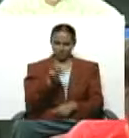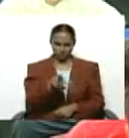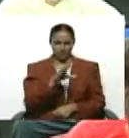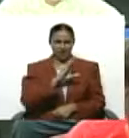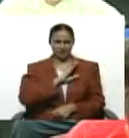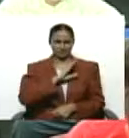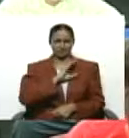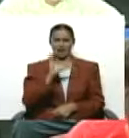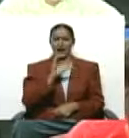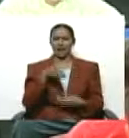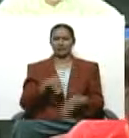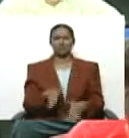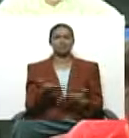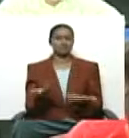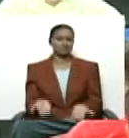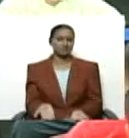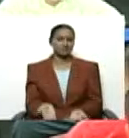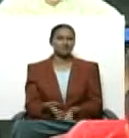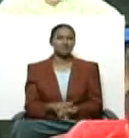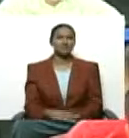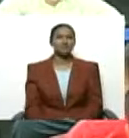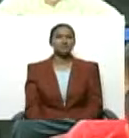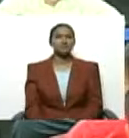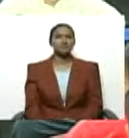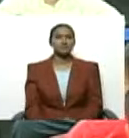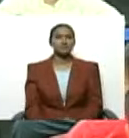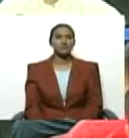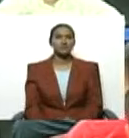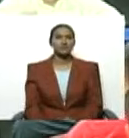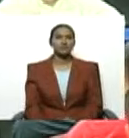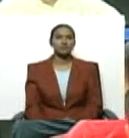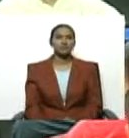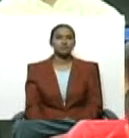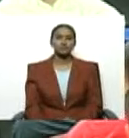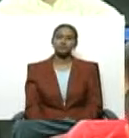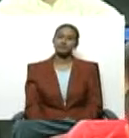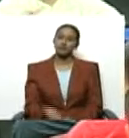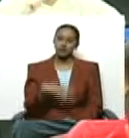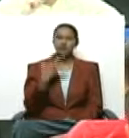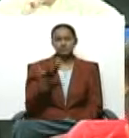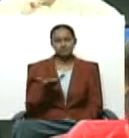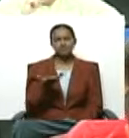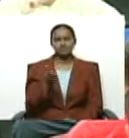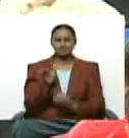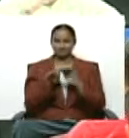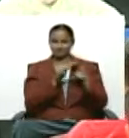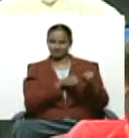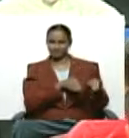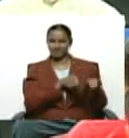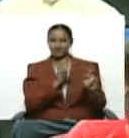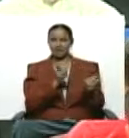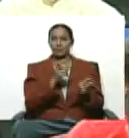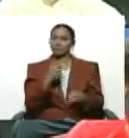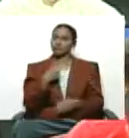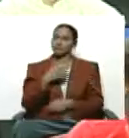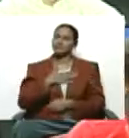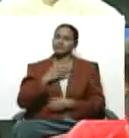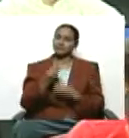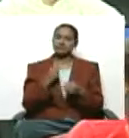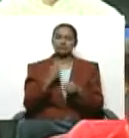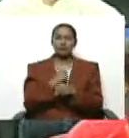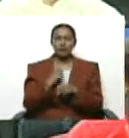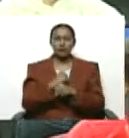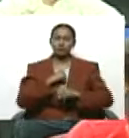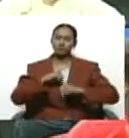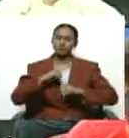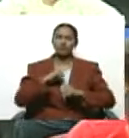¿verdad? ¿Ah, viste? Entonces, en verdad uno hace esto con cariño. Cuando uno hace las